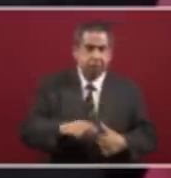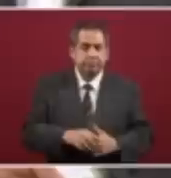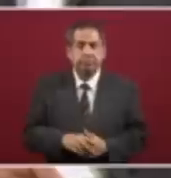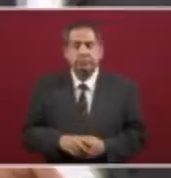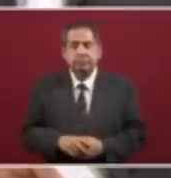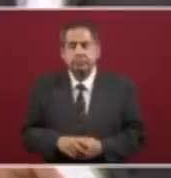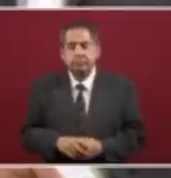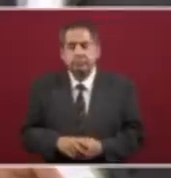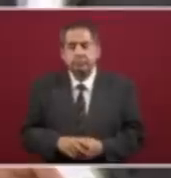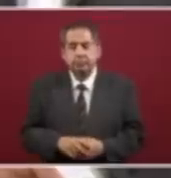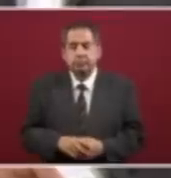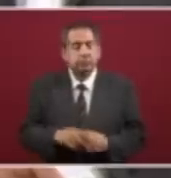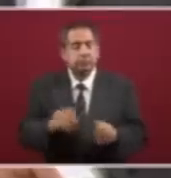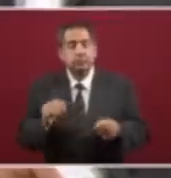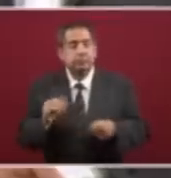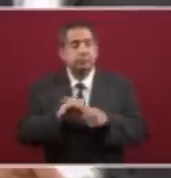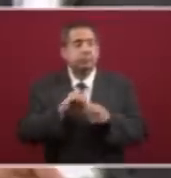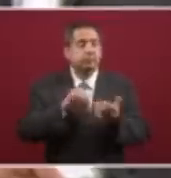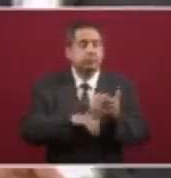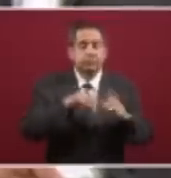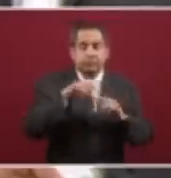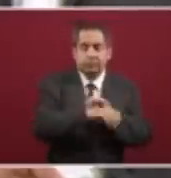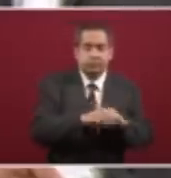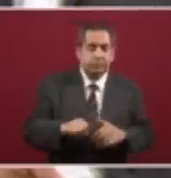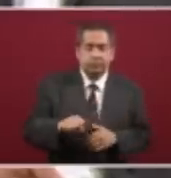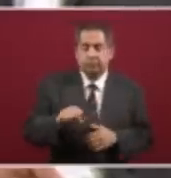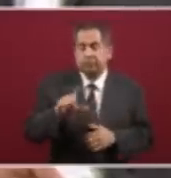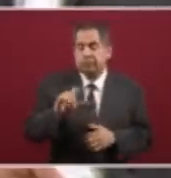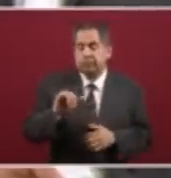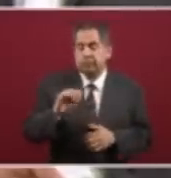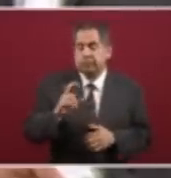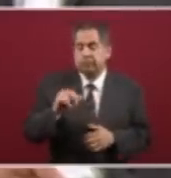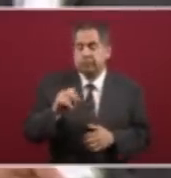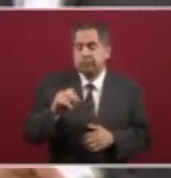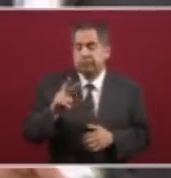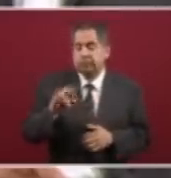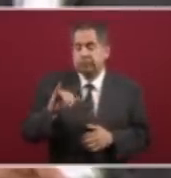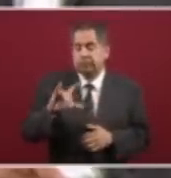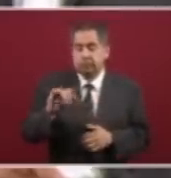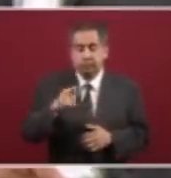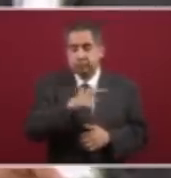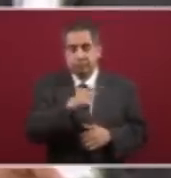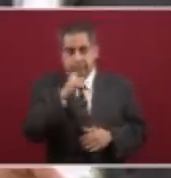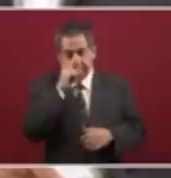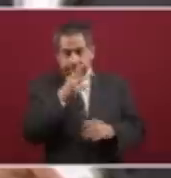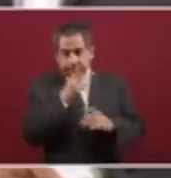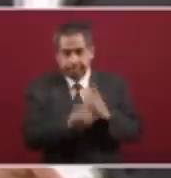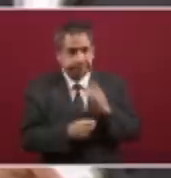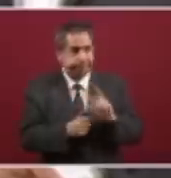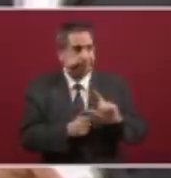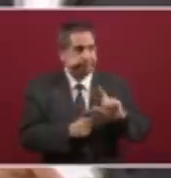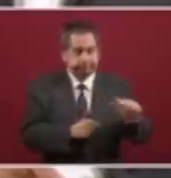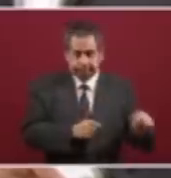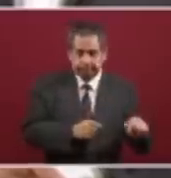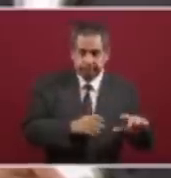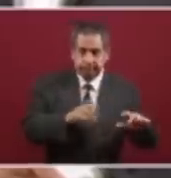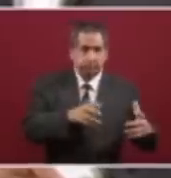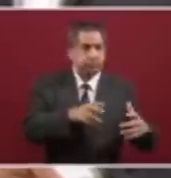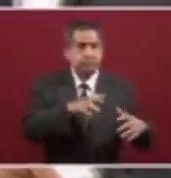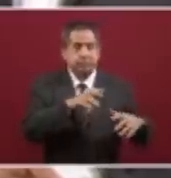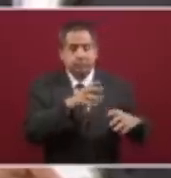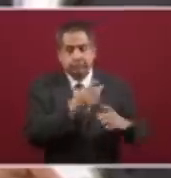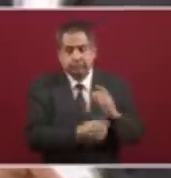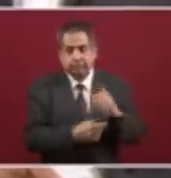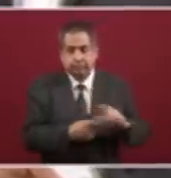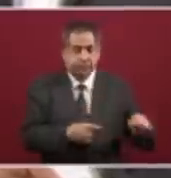e iban por uno más librado vilchis garcía pero a él no lo lograron detener cabe señalar